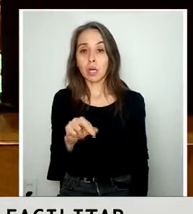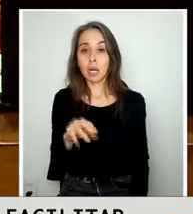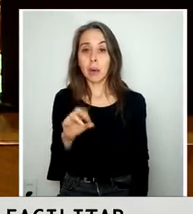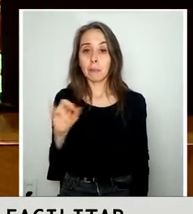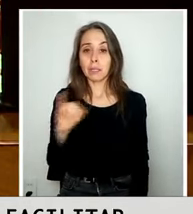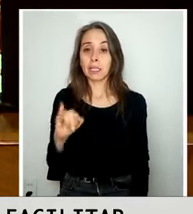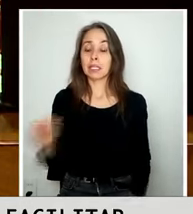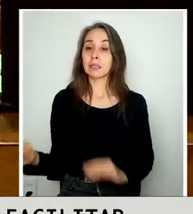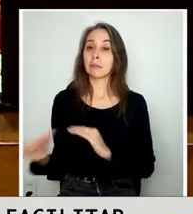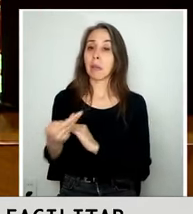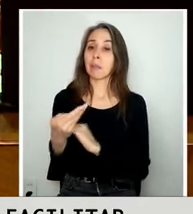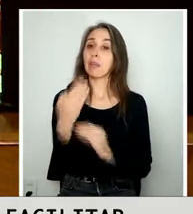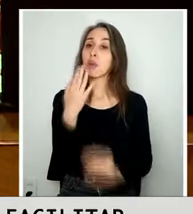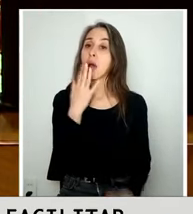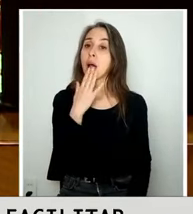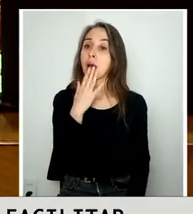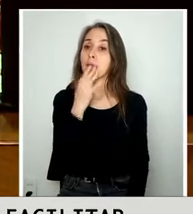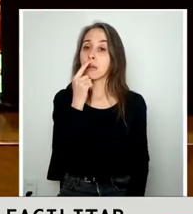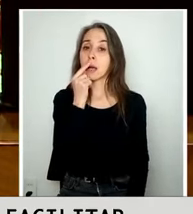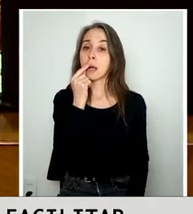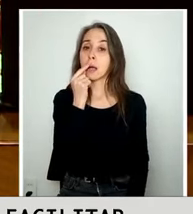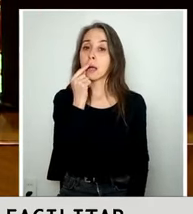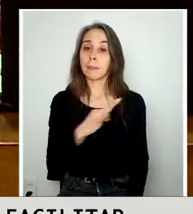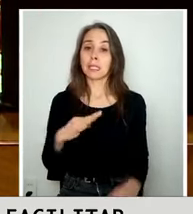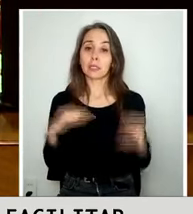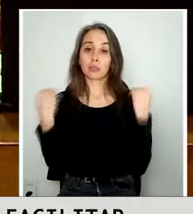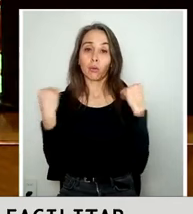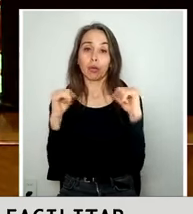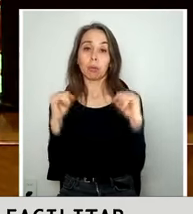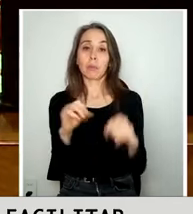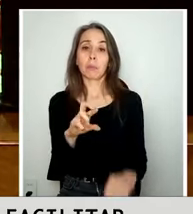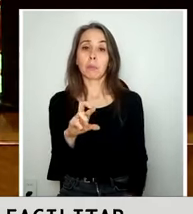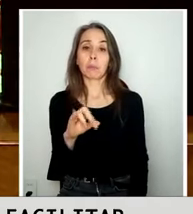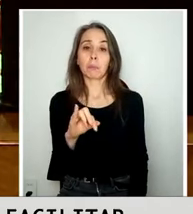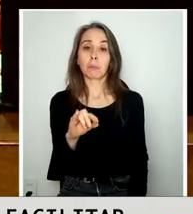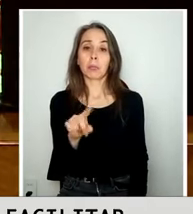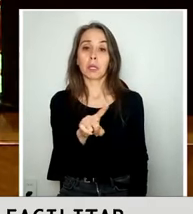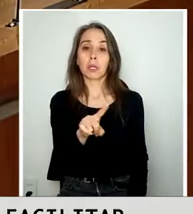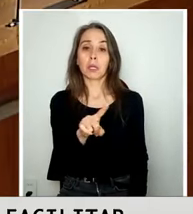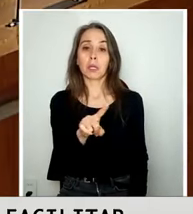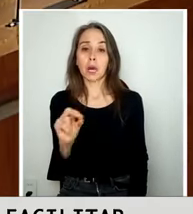la palabra el ministro del deporte Jaime Pizarro ministro